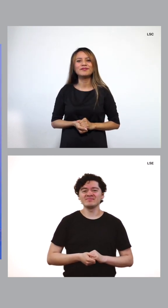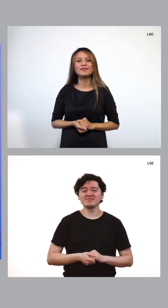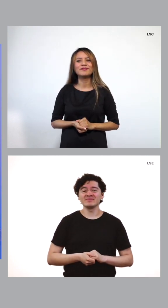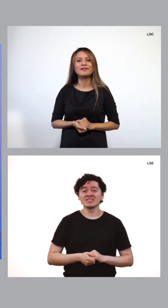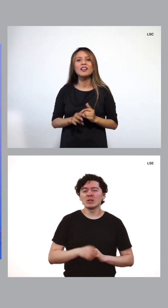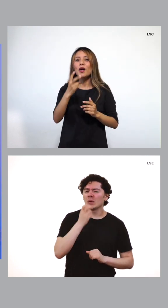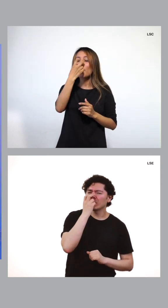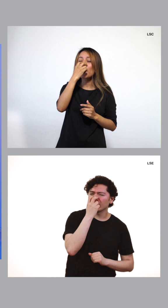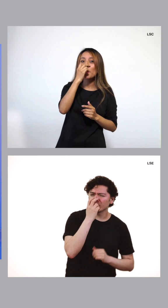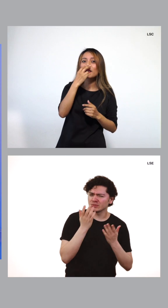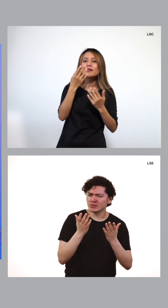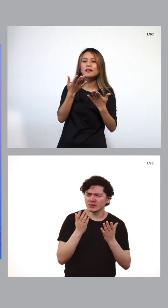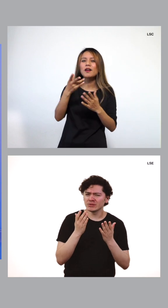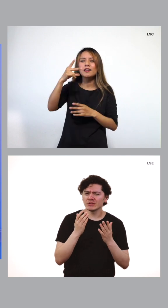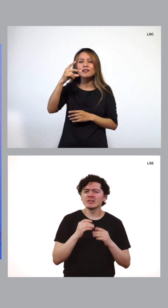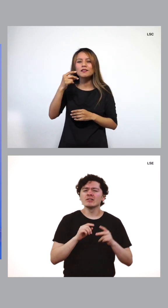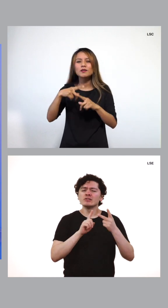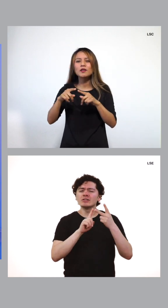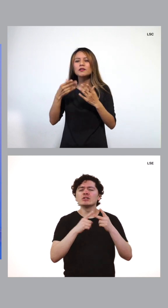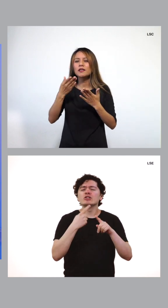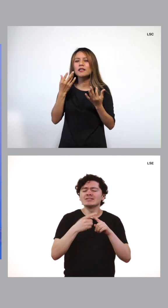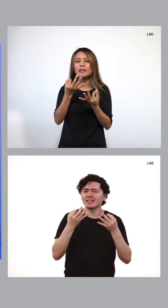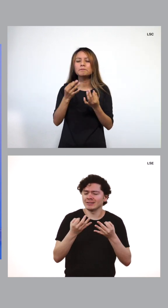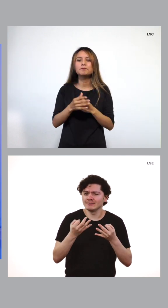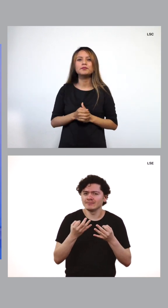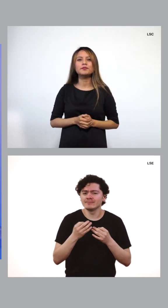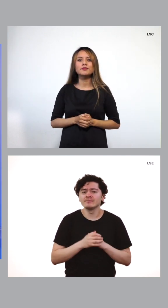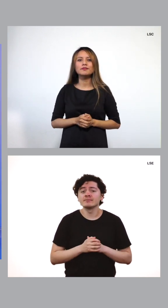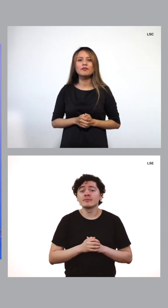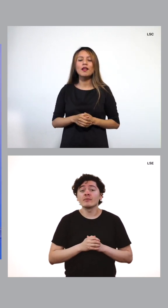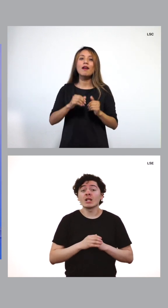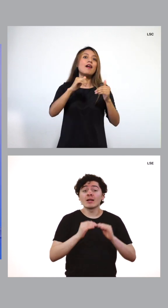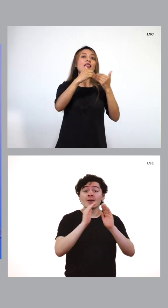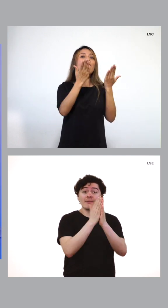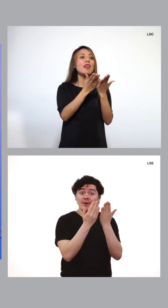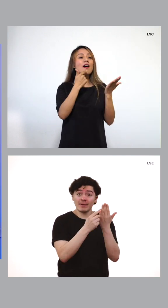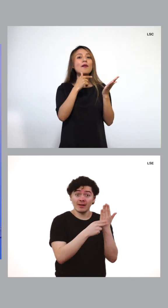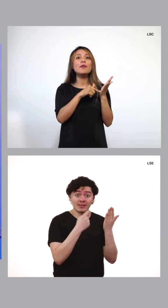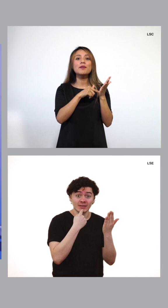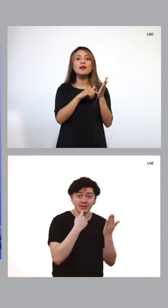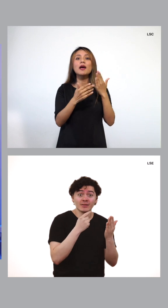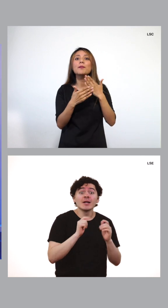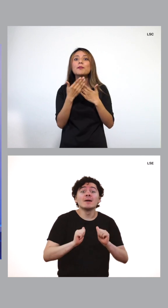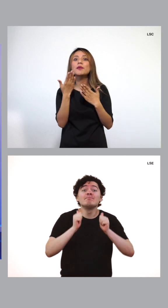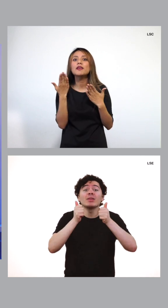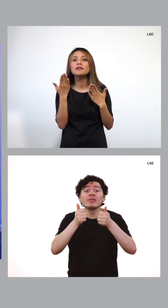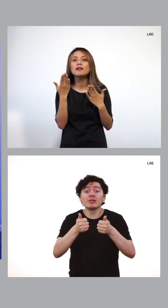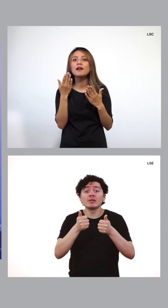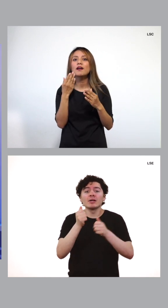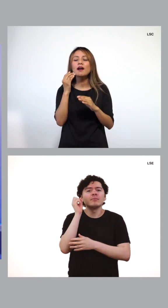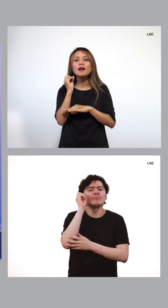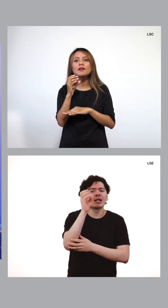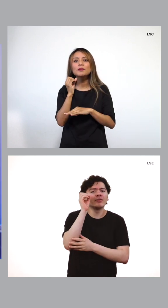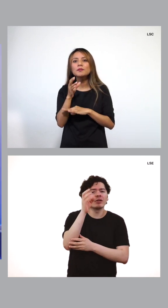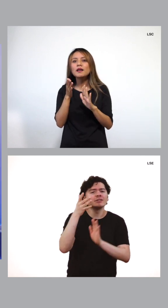curiosamente nos lo hemos quedado como si pasara día tras día, es esto. La Biblia comienza hablándonos de Jesús y nos dice que Él es la